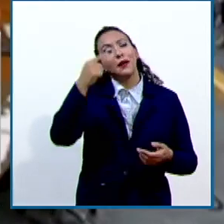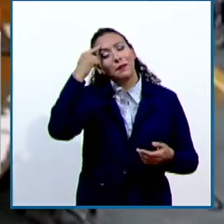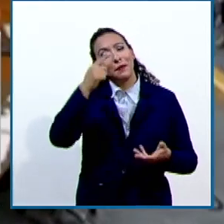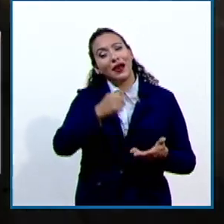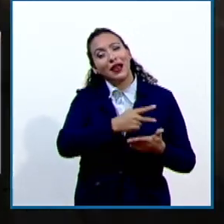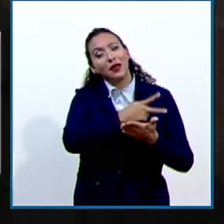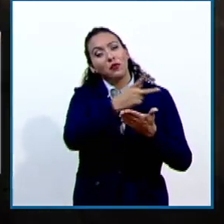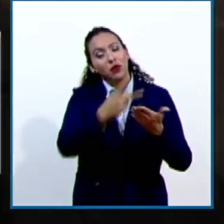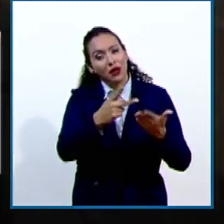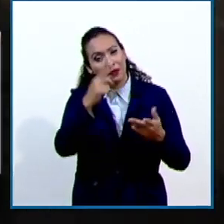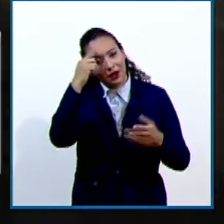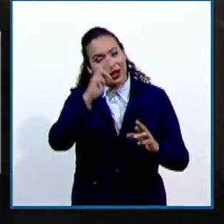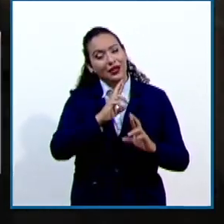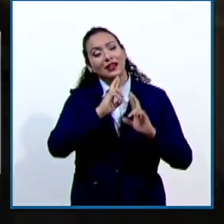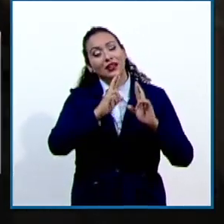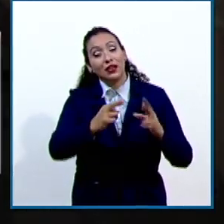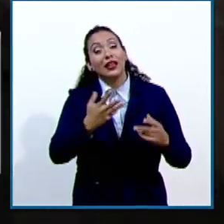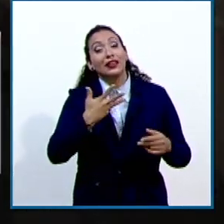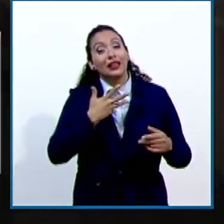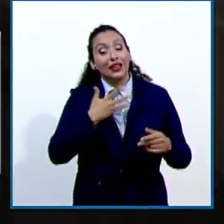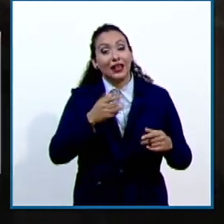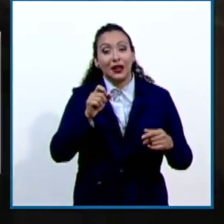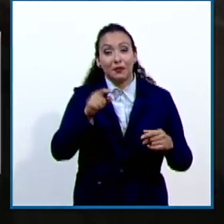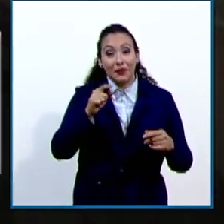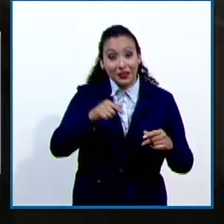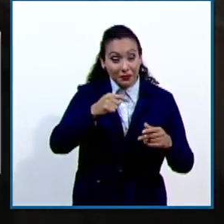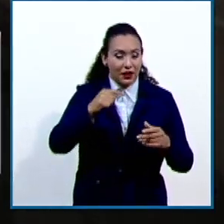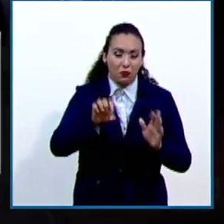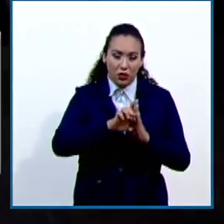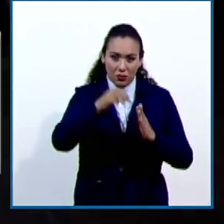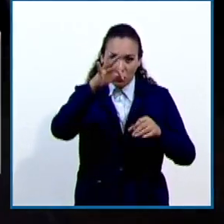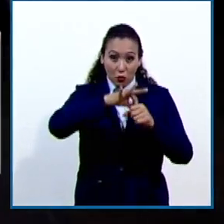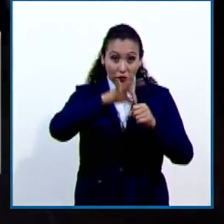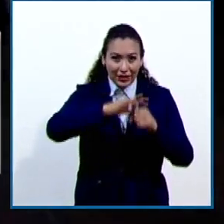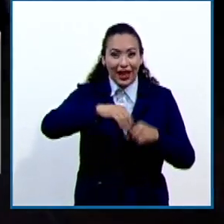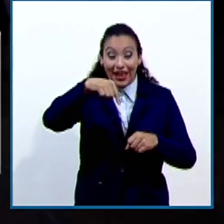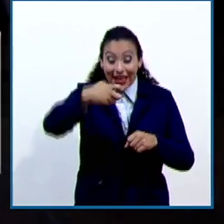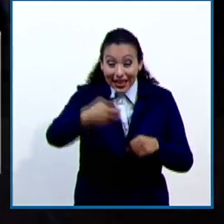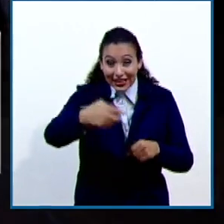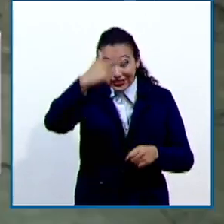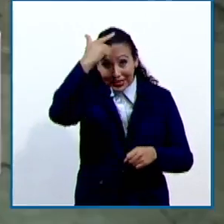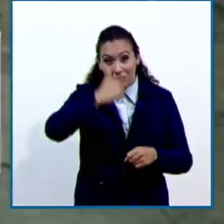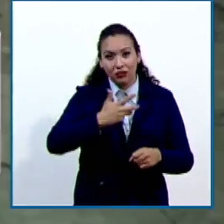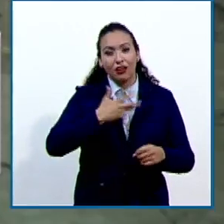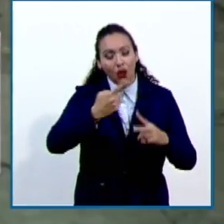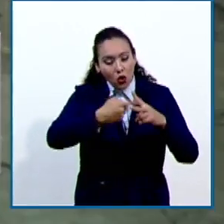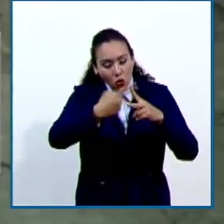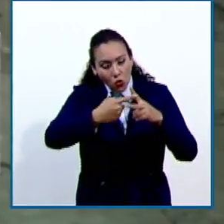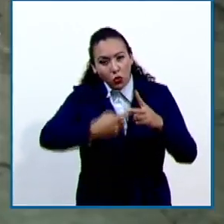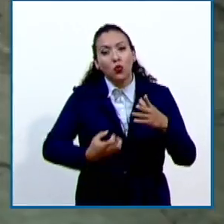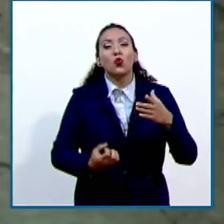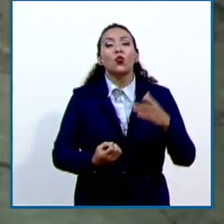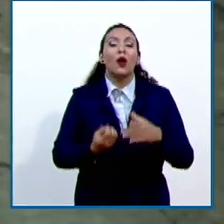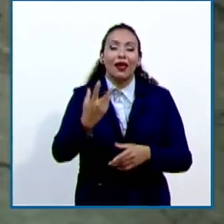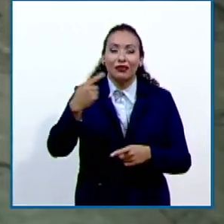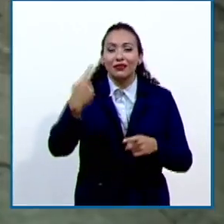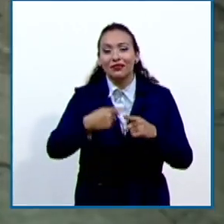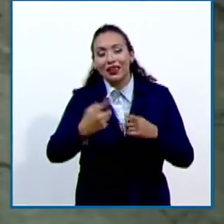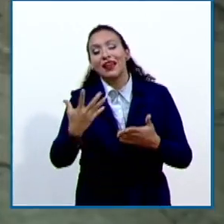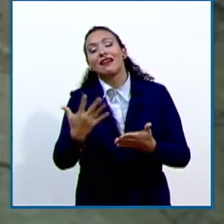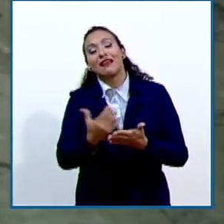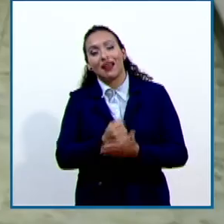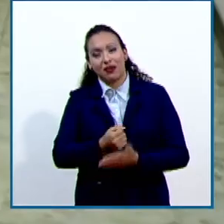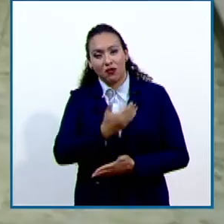resultados preliminares para tener la misma noche de la elección los resultados de los 9 ministros de la Corte electos y quién ocupará